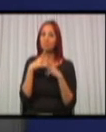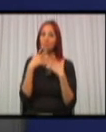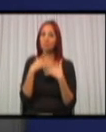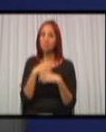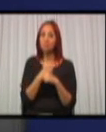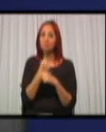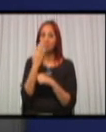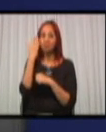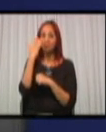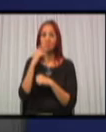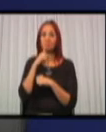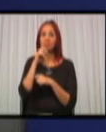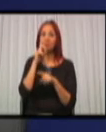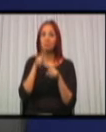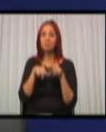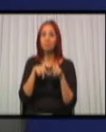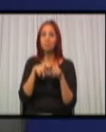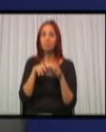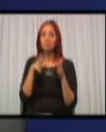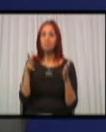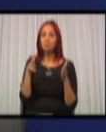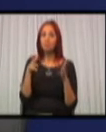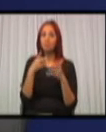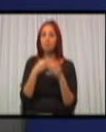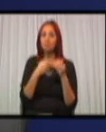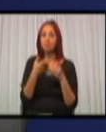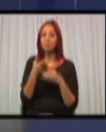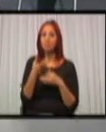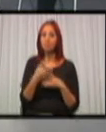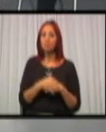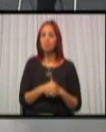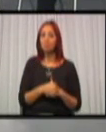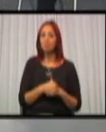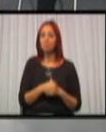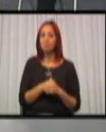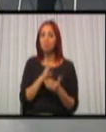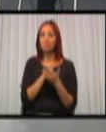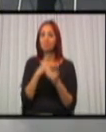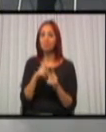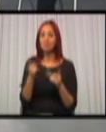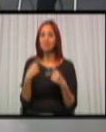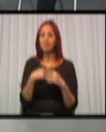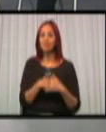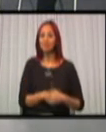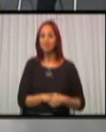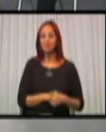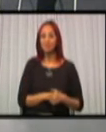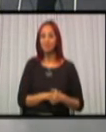hacen? Porque no podemos jugar con las dos cosas. Muy bien, vamos a una pausa y volvemos.